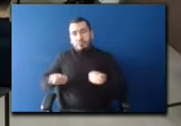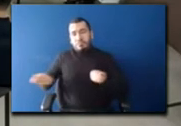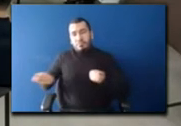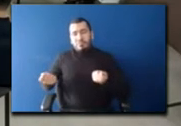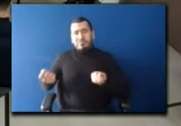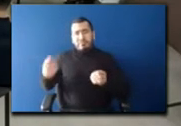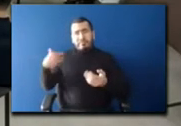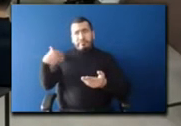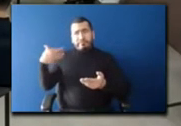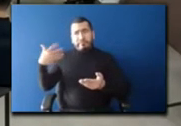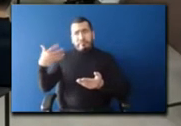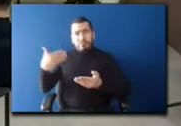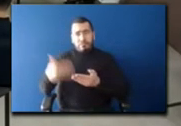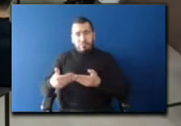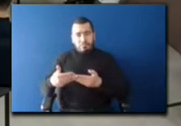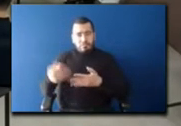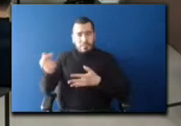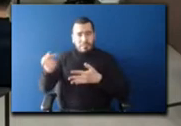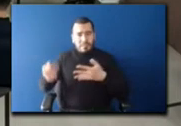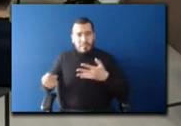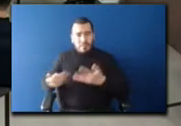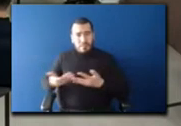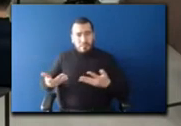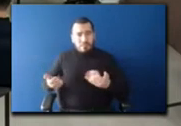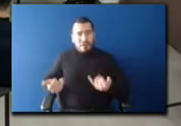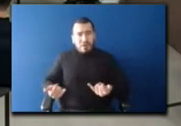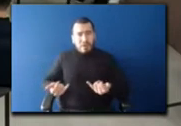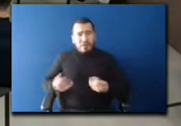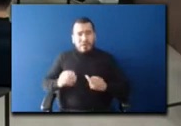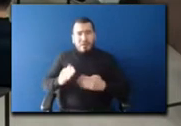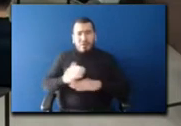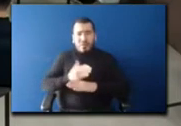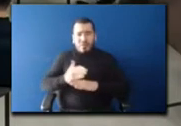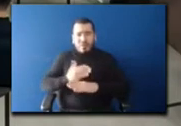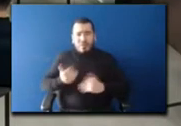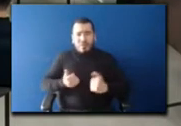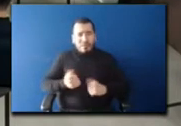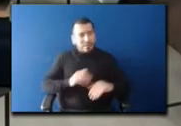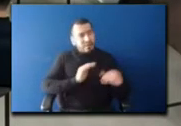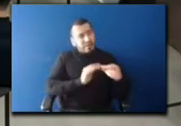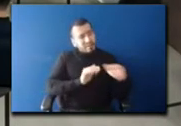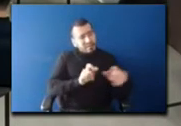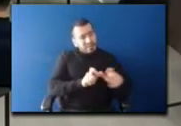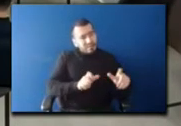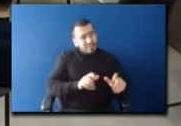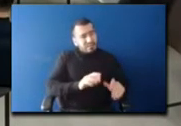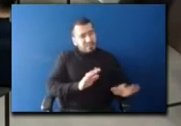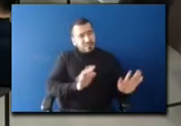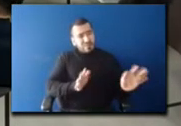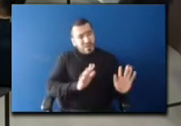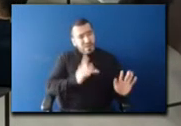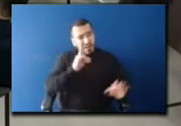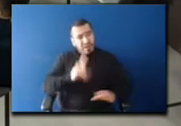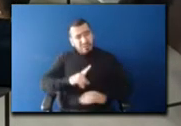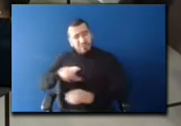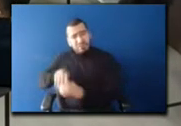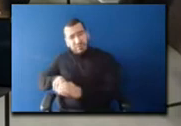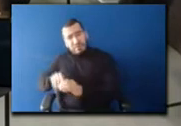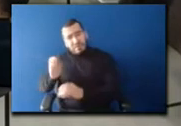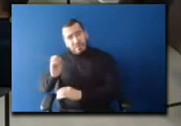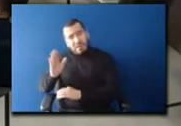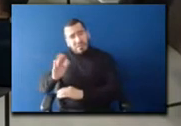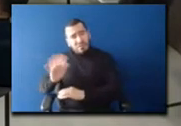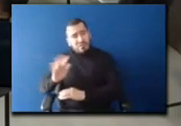cosas. ¿Cuál es el problema y con qué tratan de decirle a la gente no se bancarice? Porque de todas maneras el sistema financiero